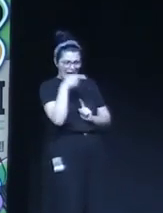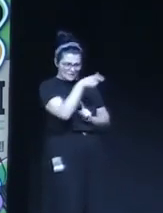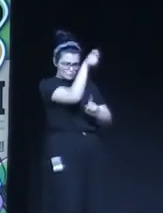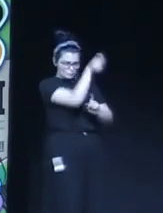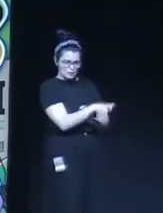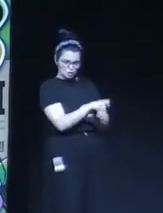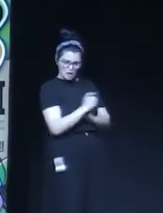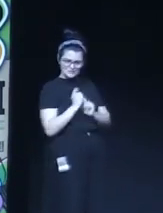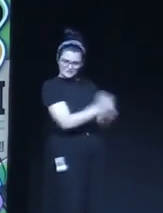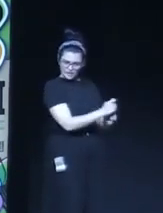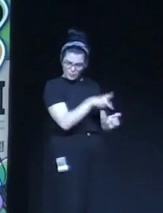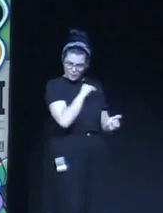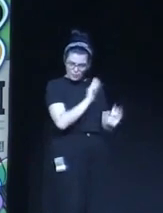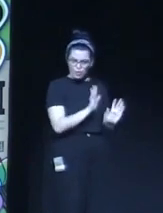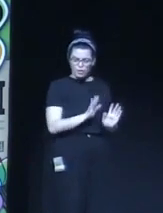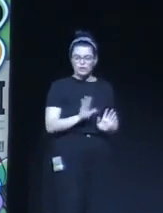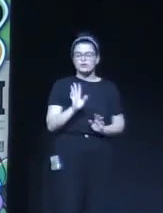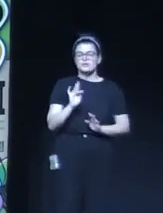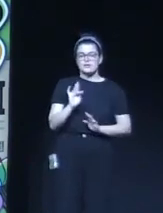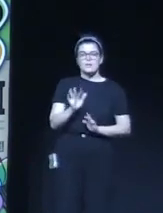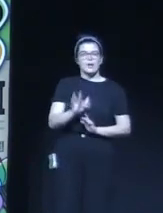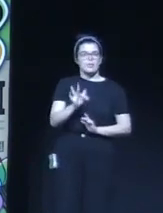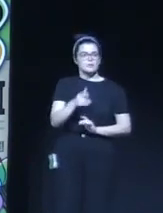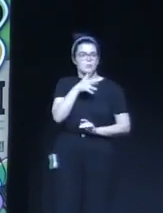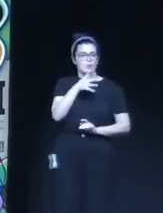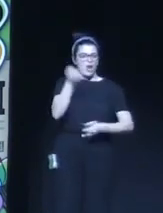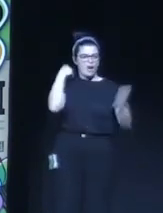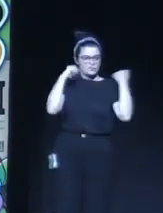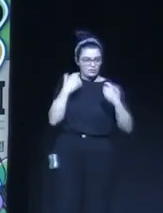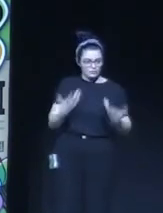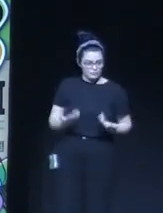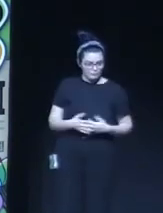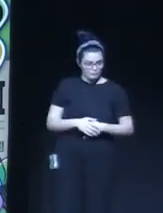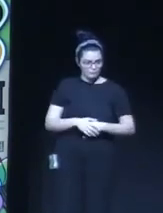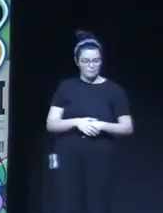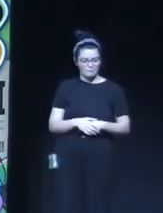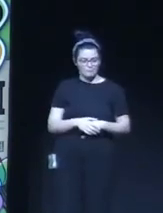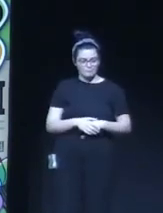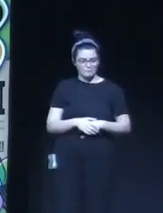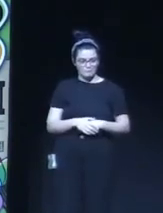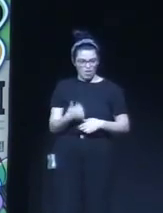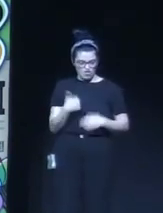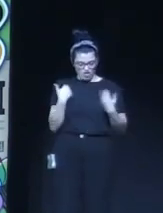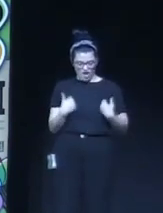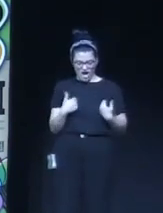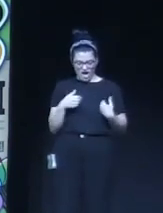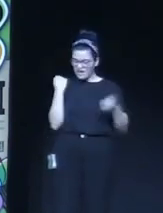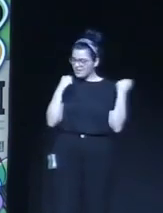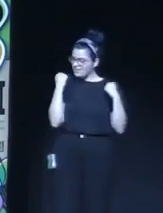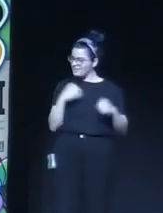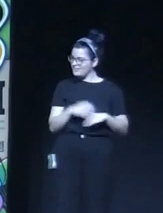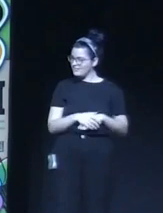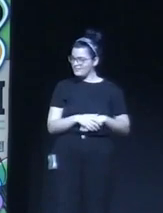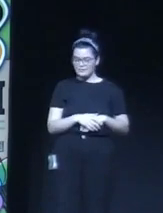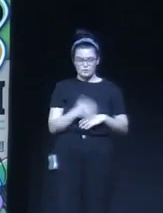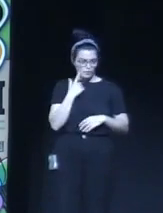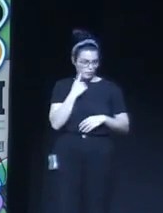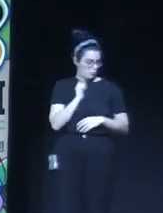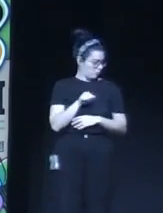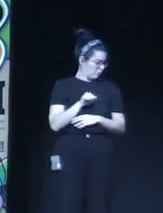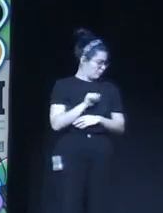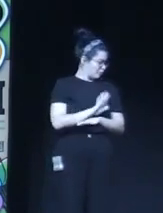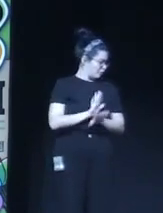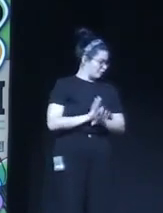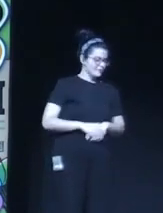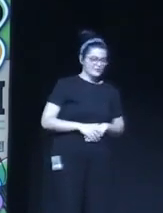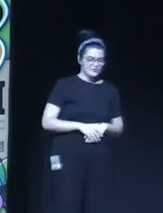Y yo, pues, a la mejor actriz. Y mira a ver dónde está, porque yo no me considero... Hacías así, ¿no? Mirando para atrás. No me considero una actriz,